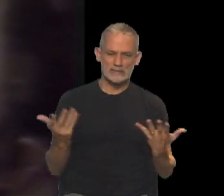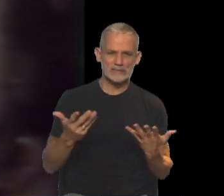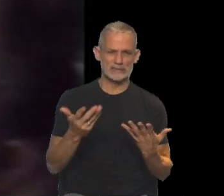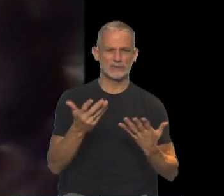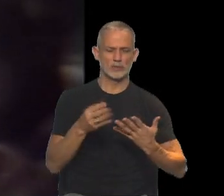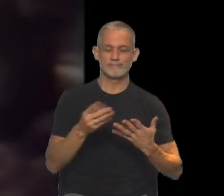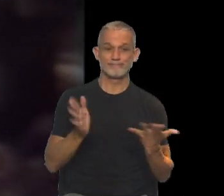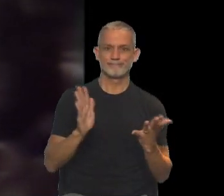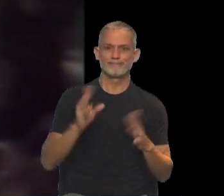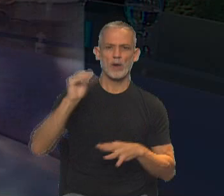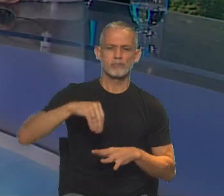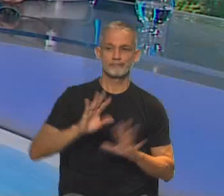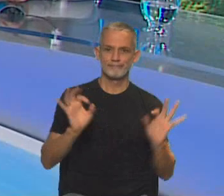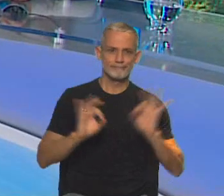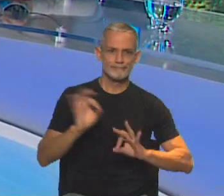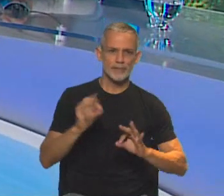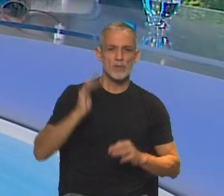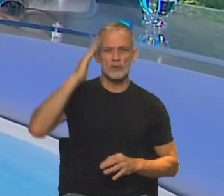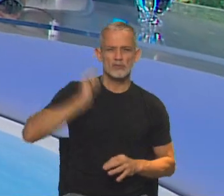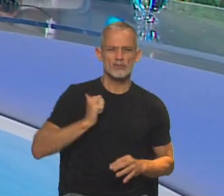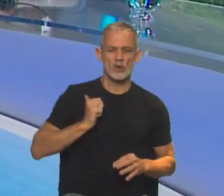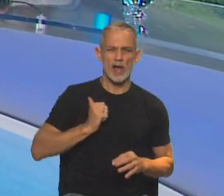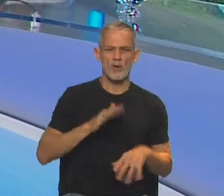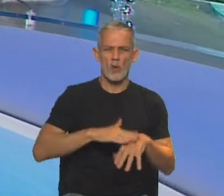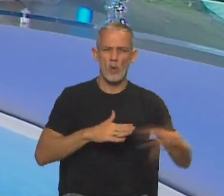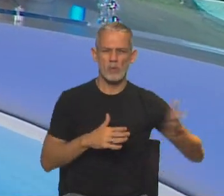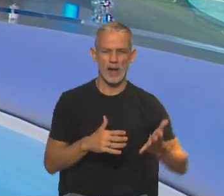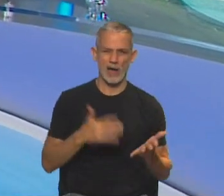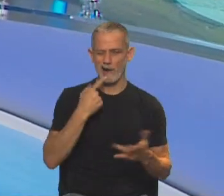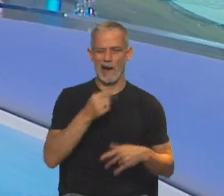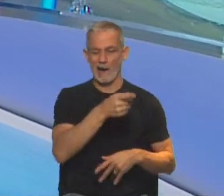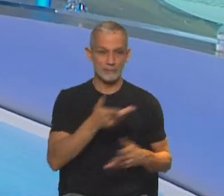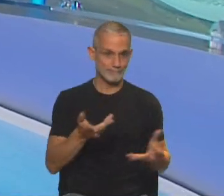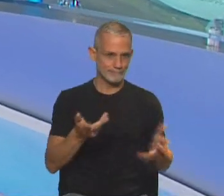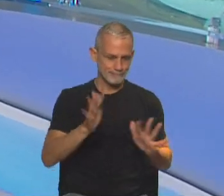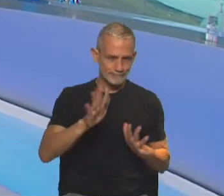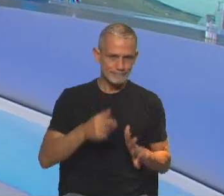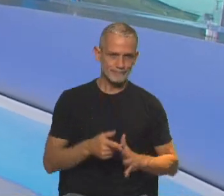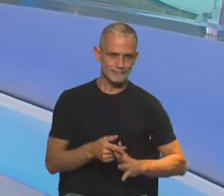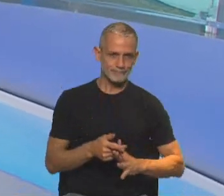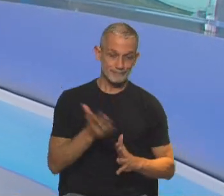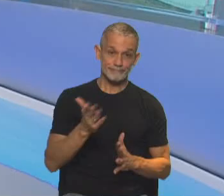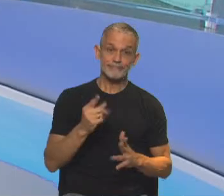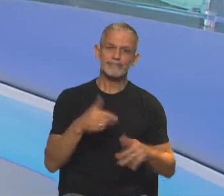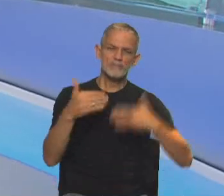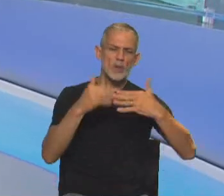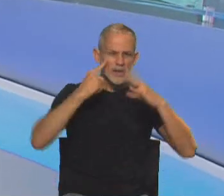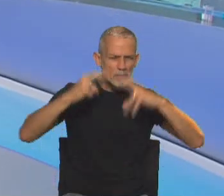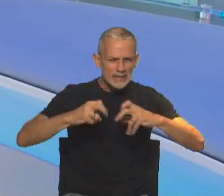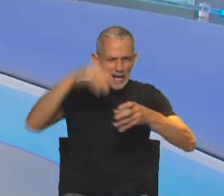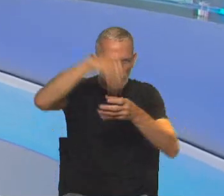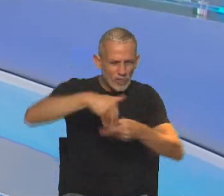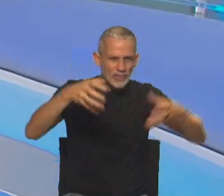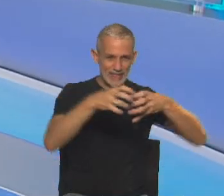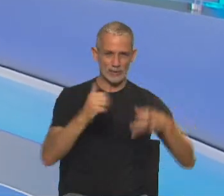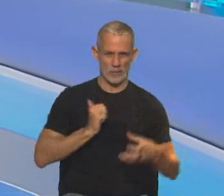hegemonizaron el fracaso de ese intento, ¿no? Que son los soldados. Sí, por eso. Pero también hubo un proceso de investigación interno dentro